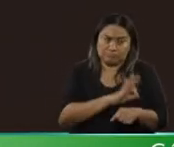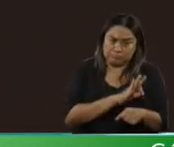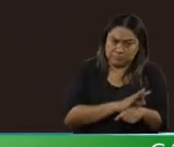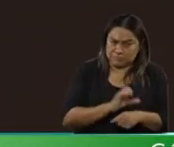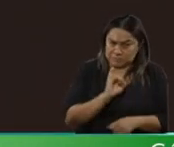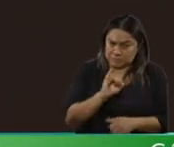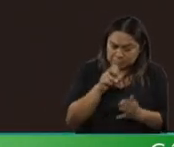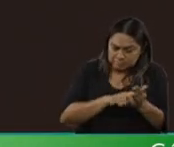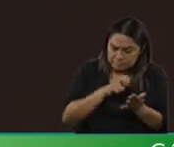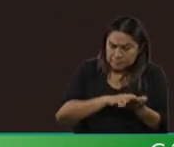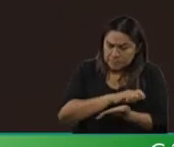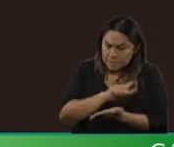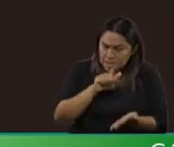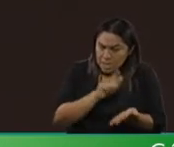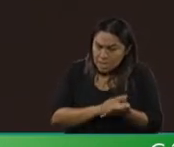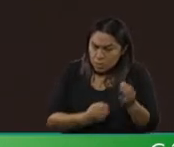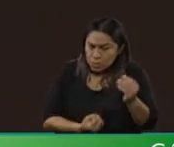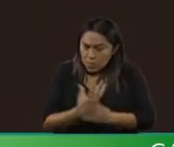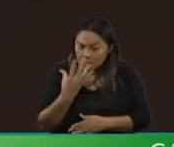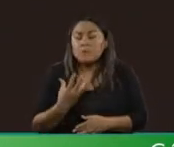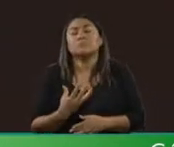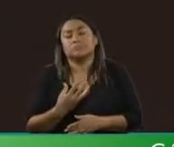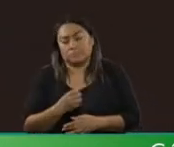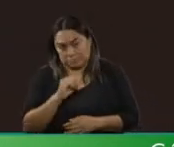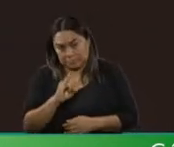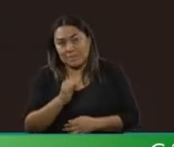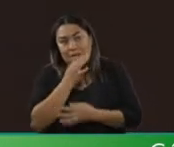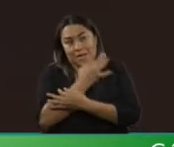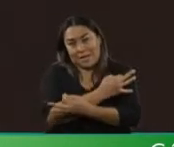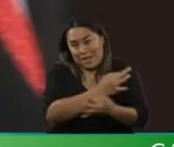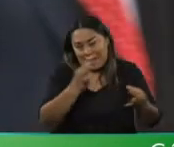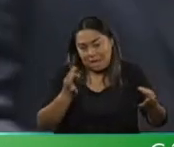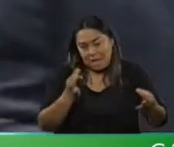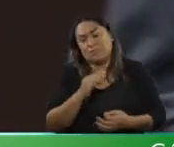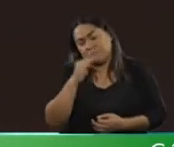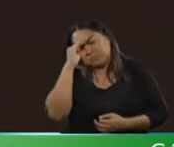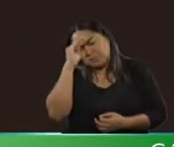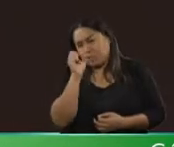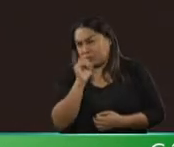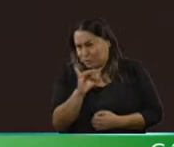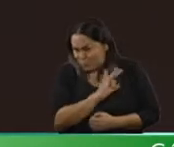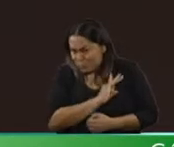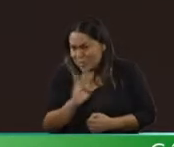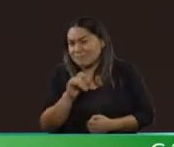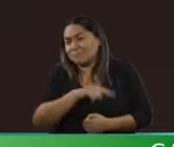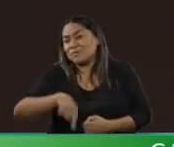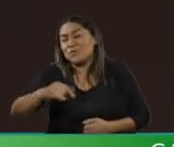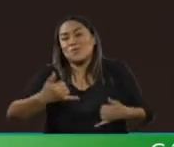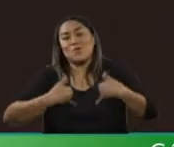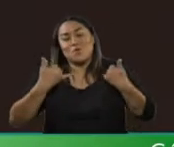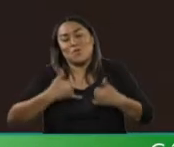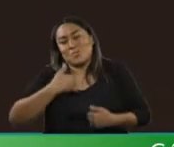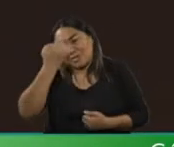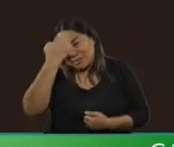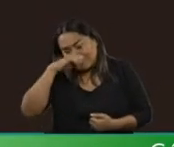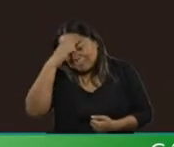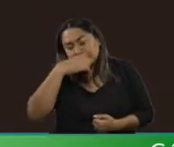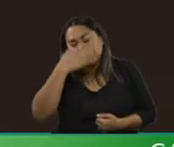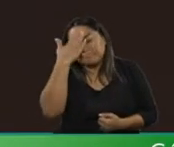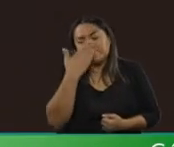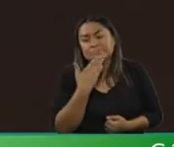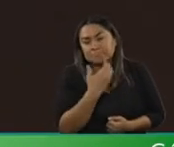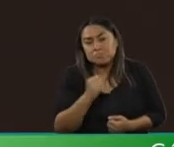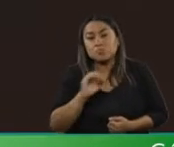reforma constitucional, estaremos enviando un mensaje claro de que creemos en el potencial de los jóvenes y en su capacidad